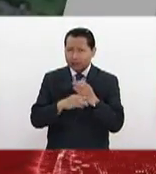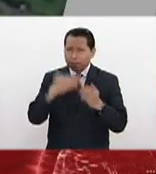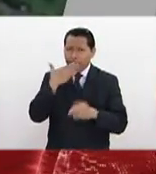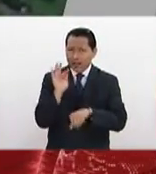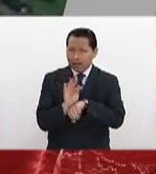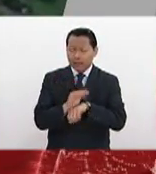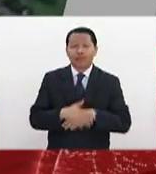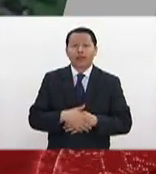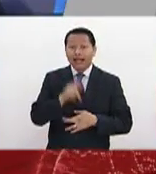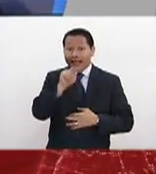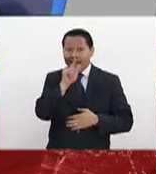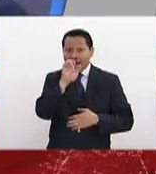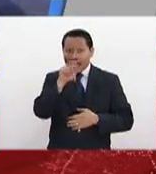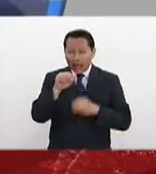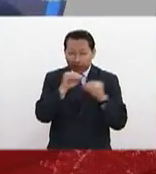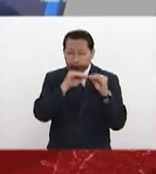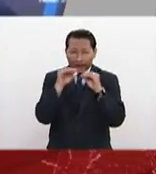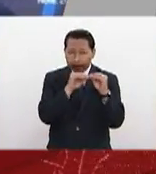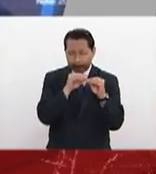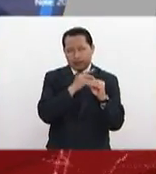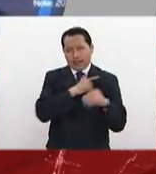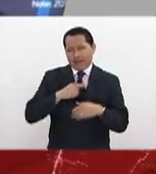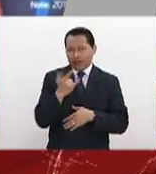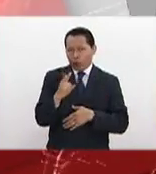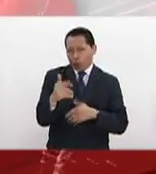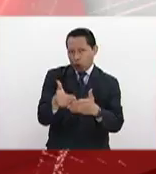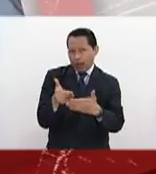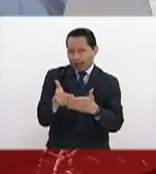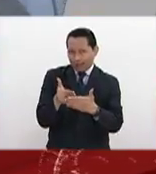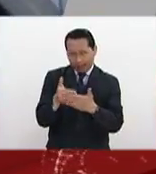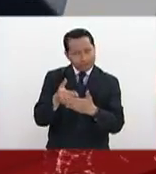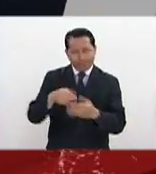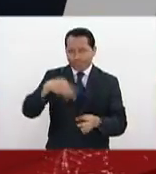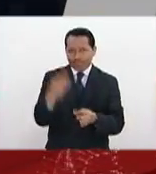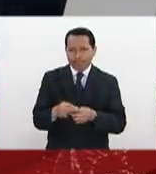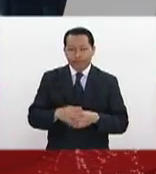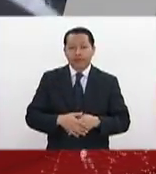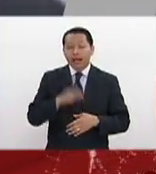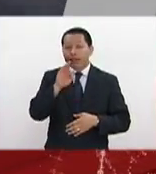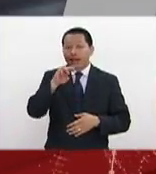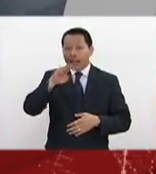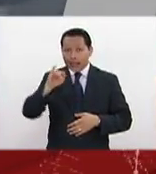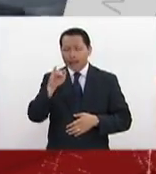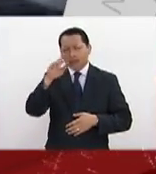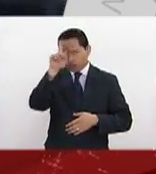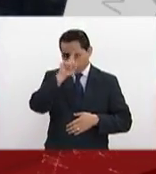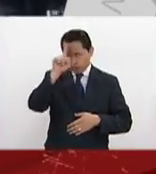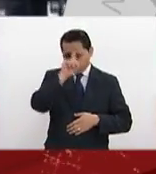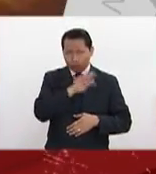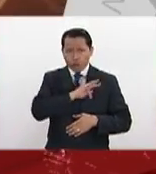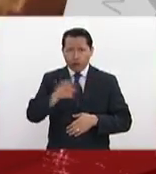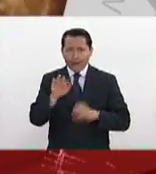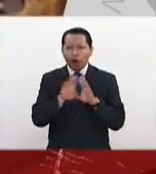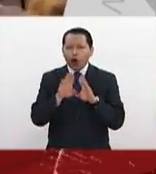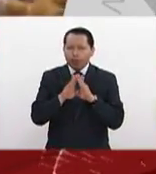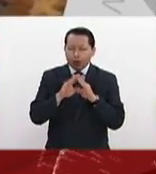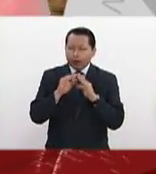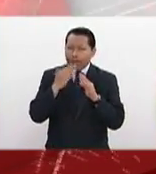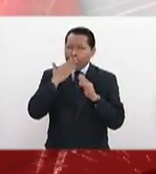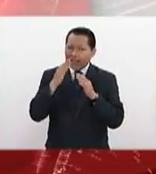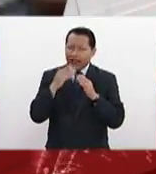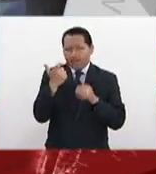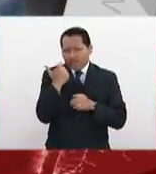Telecán debe concluir antes de julio, dice el secretario de Economía. El FMI recomienda a México mantener la estabilidad